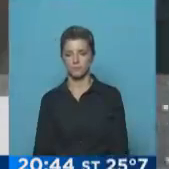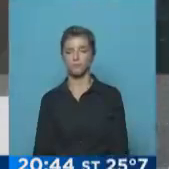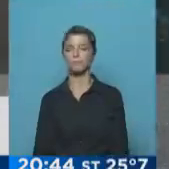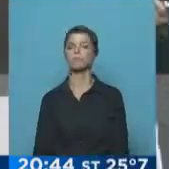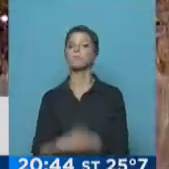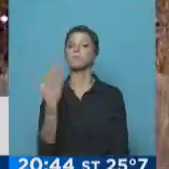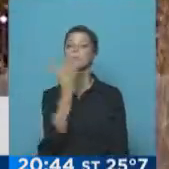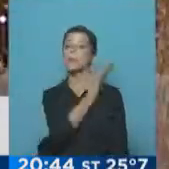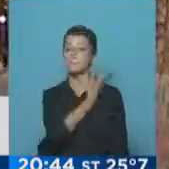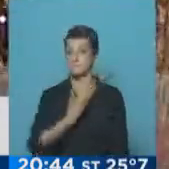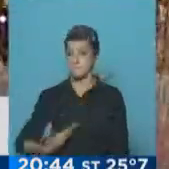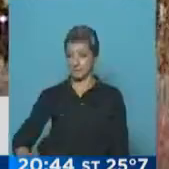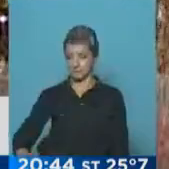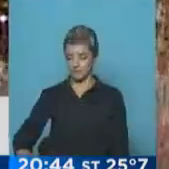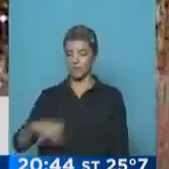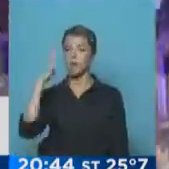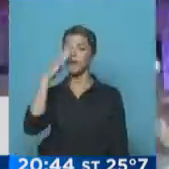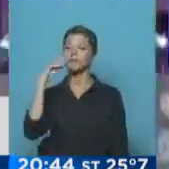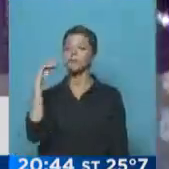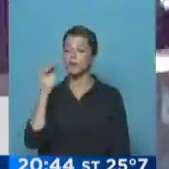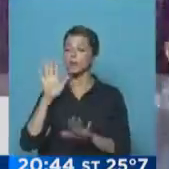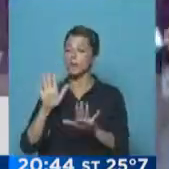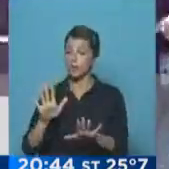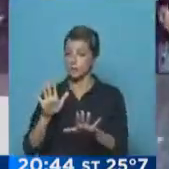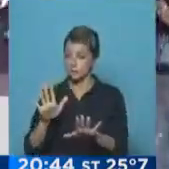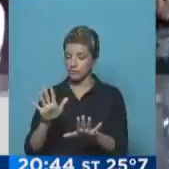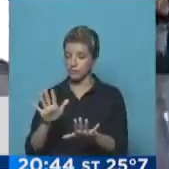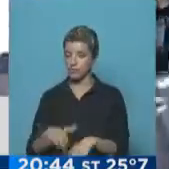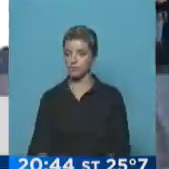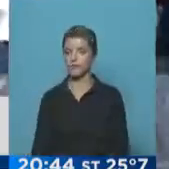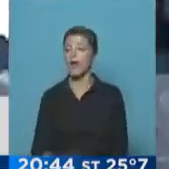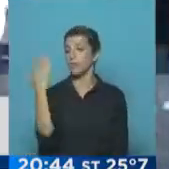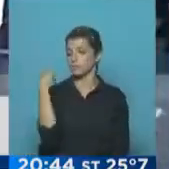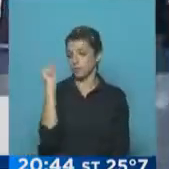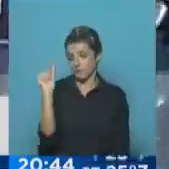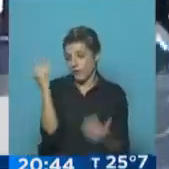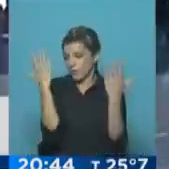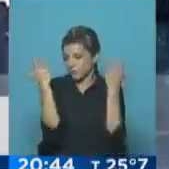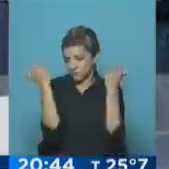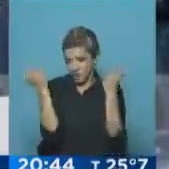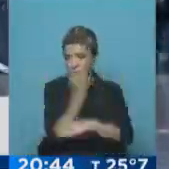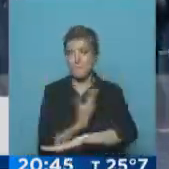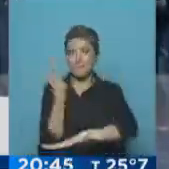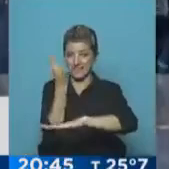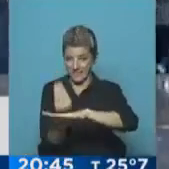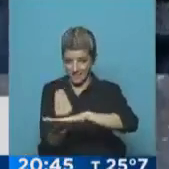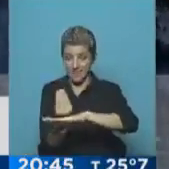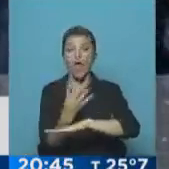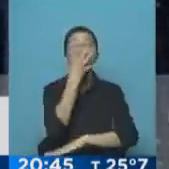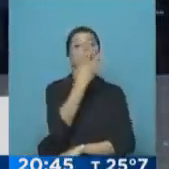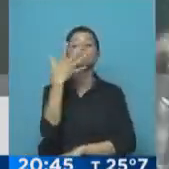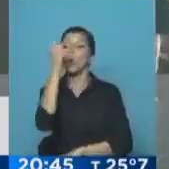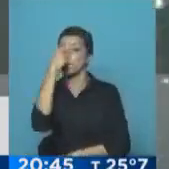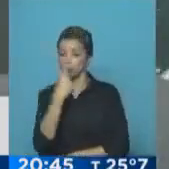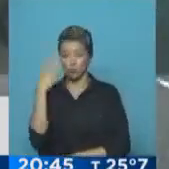presidenta Cristina Fernández, que de esta manera acaba de despedirse como jefa de Estado con un discurso de 45